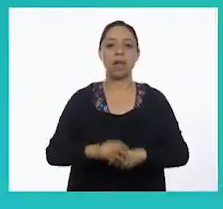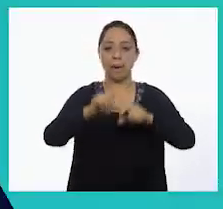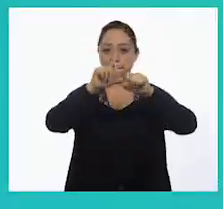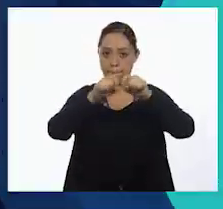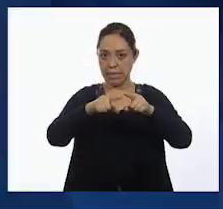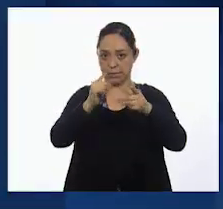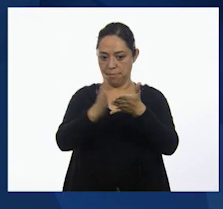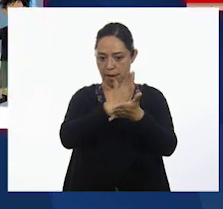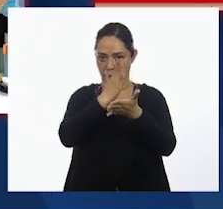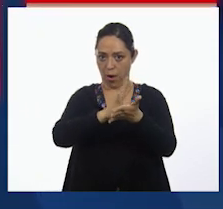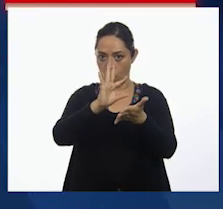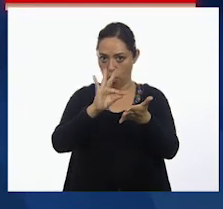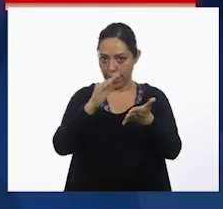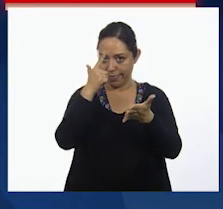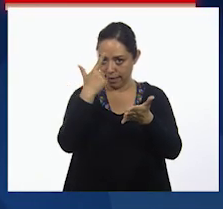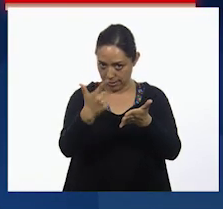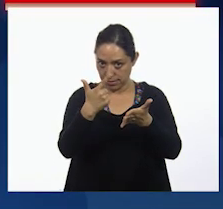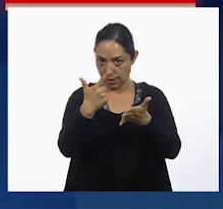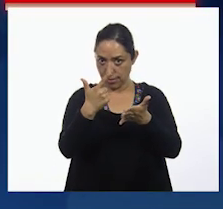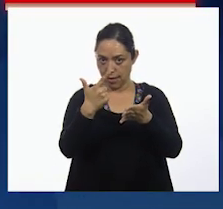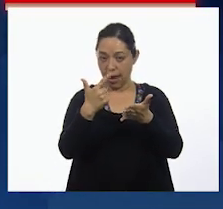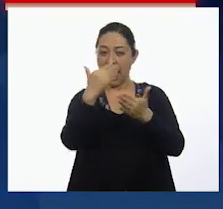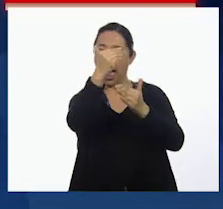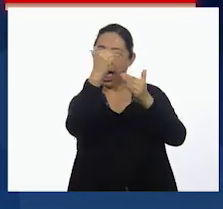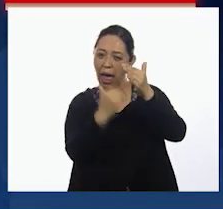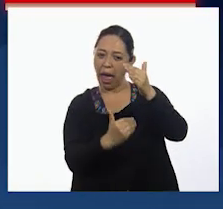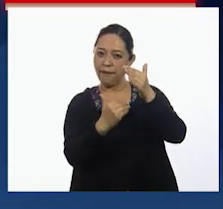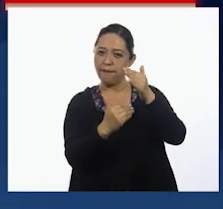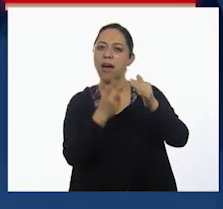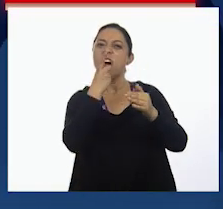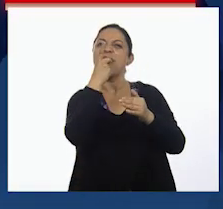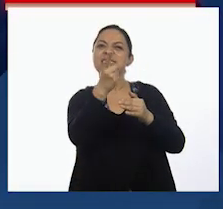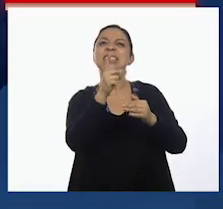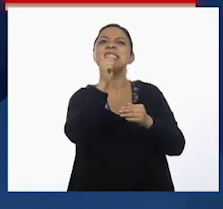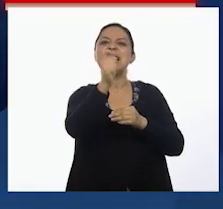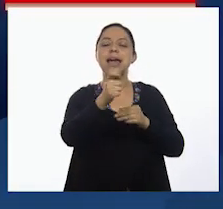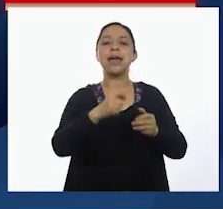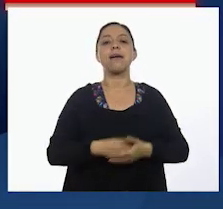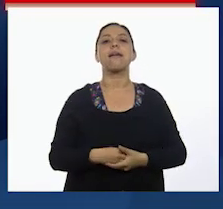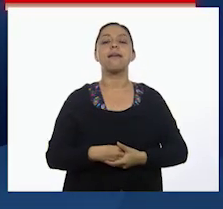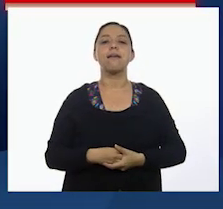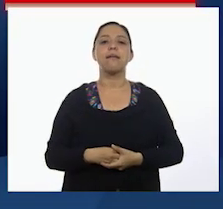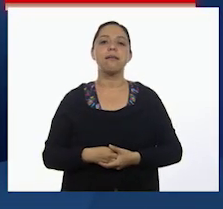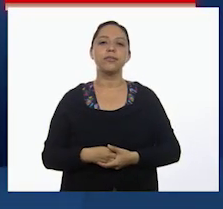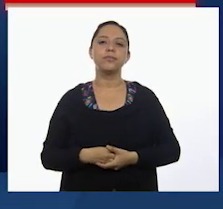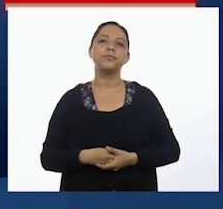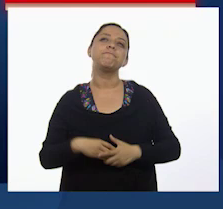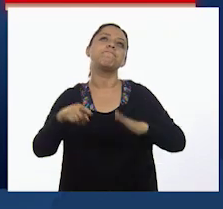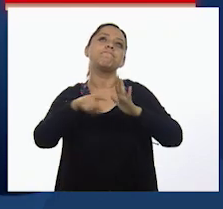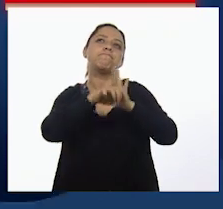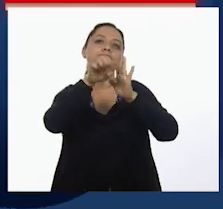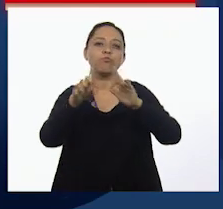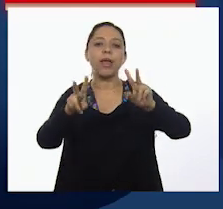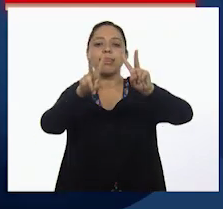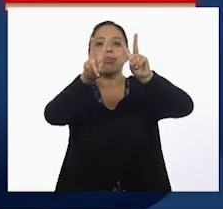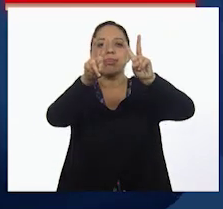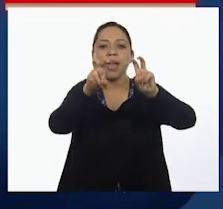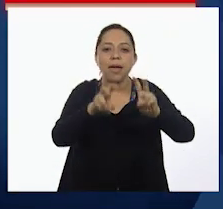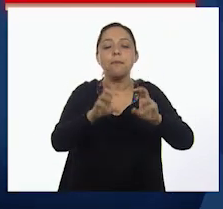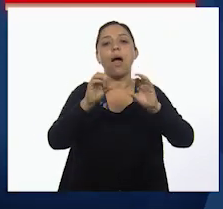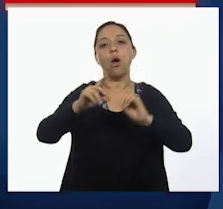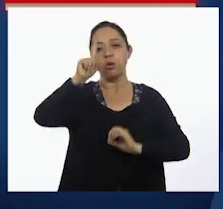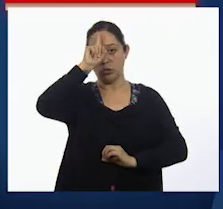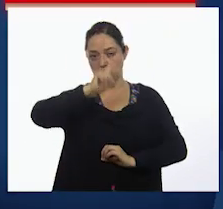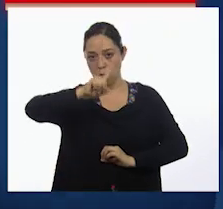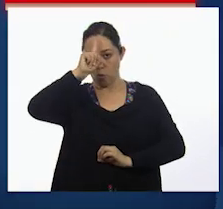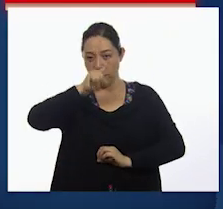de tu libro de texto, más abajito dice todo esto, estas posibles temas o las sugerencias